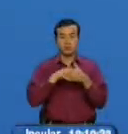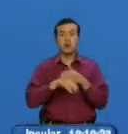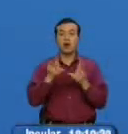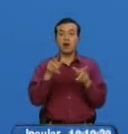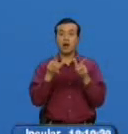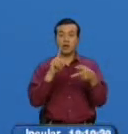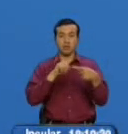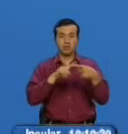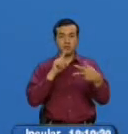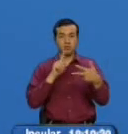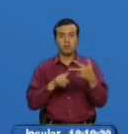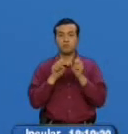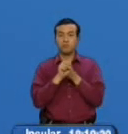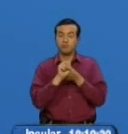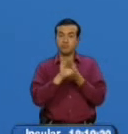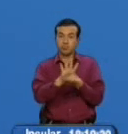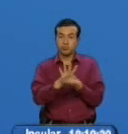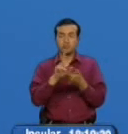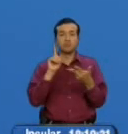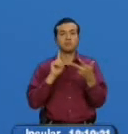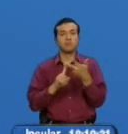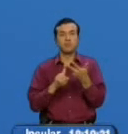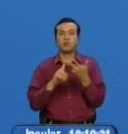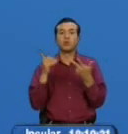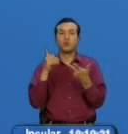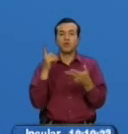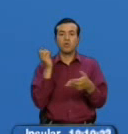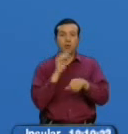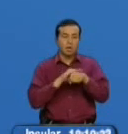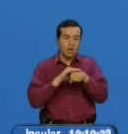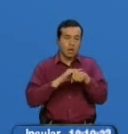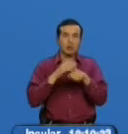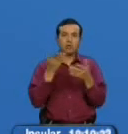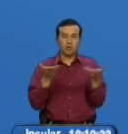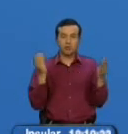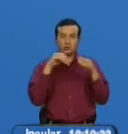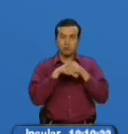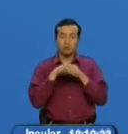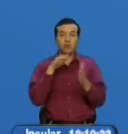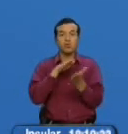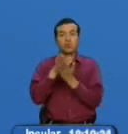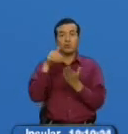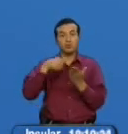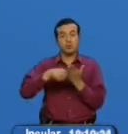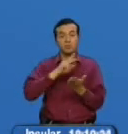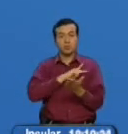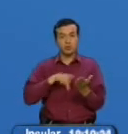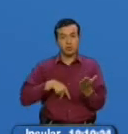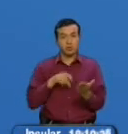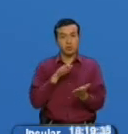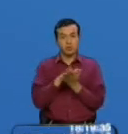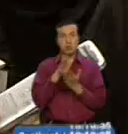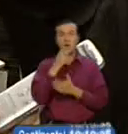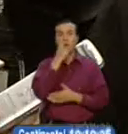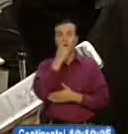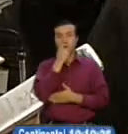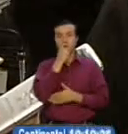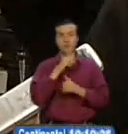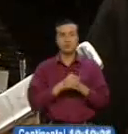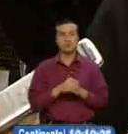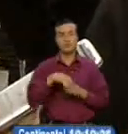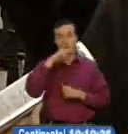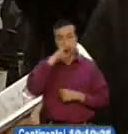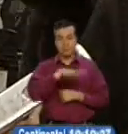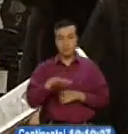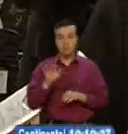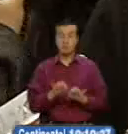radio portátil, linterna con pilas, botiquín de primeros auxilios, copia de los documentos personales y un pito. Y a los